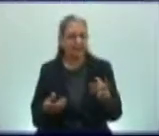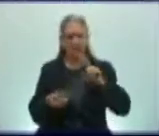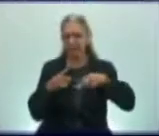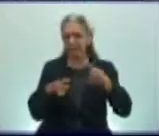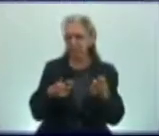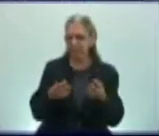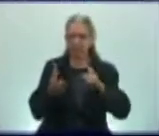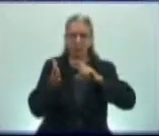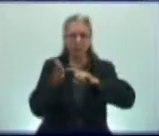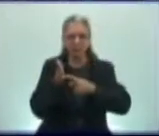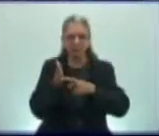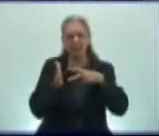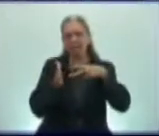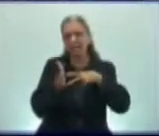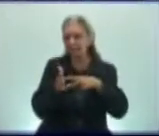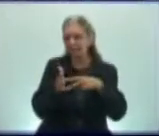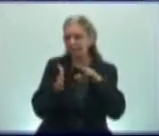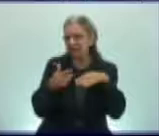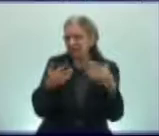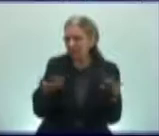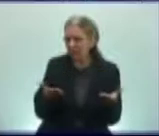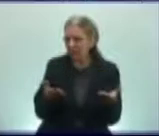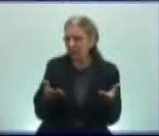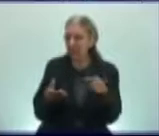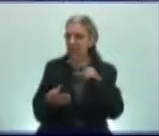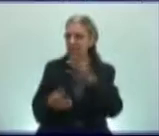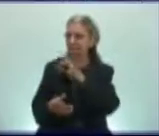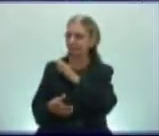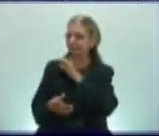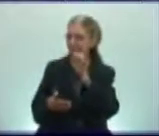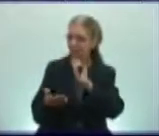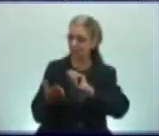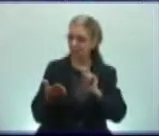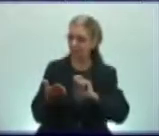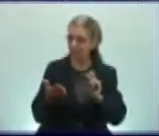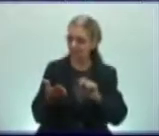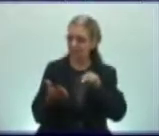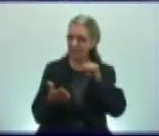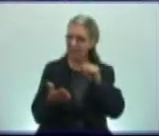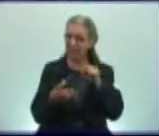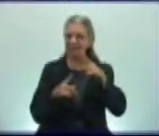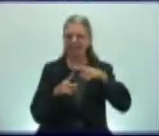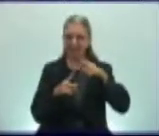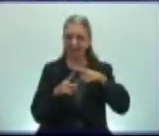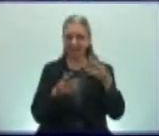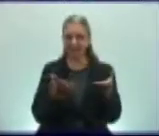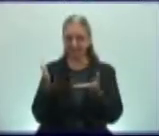obtener la respuesta. Te invito entonces a que copies la tarea.